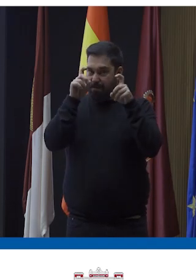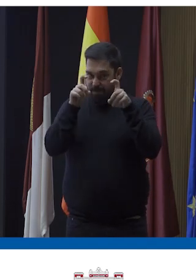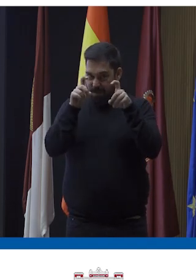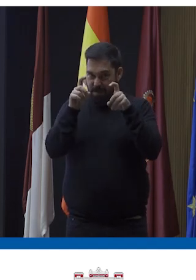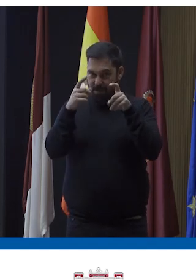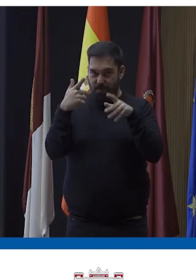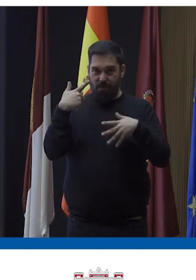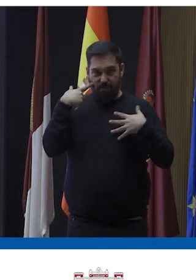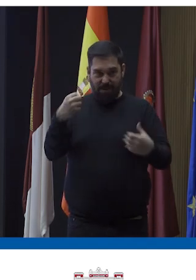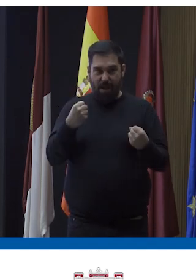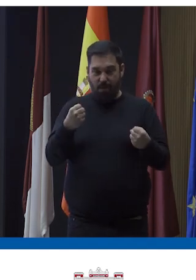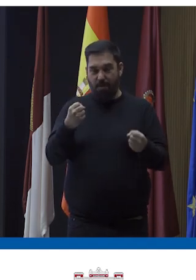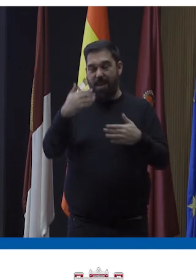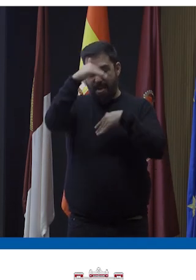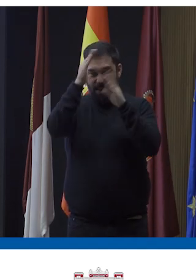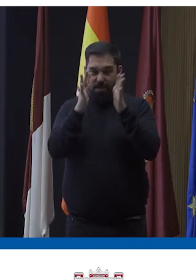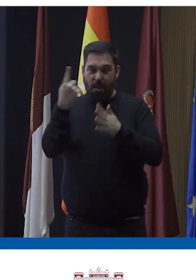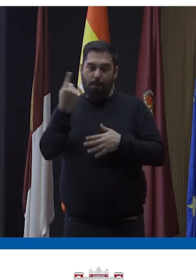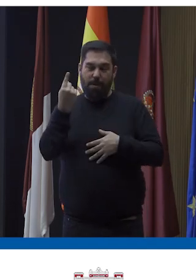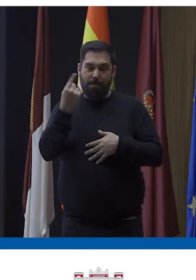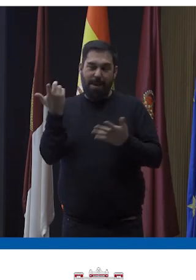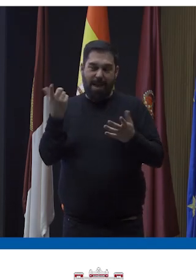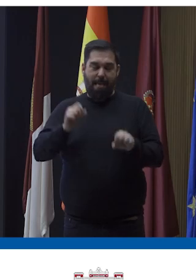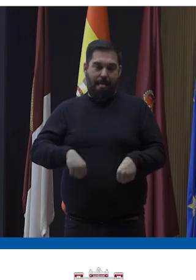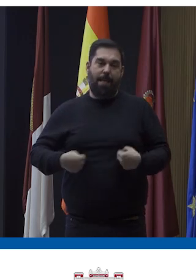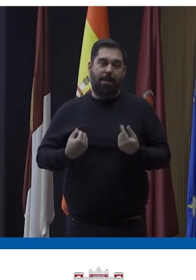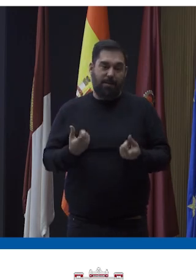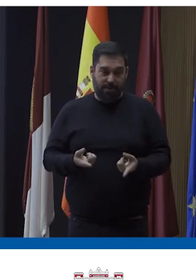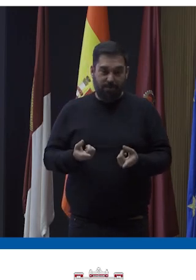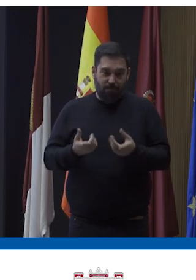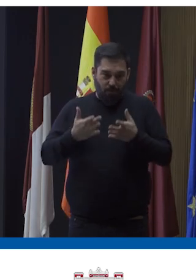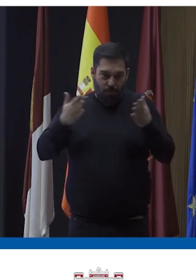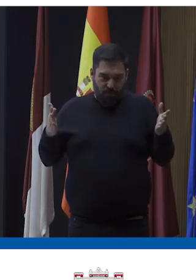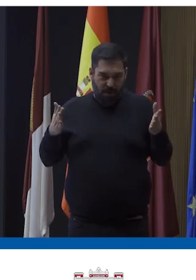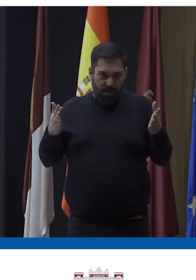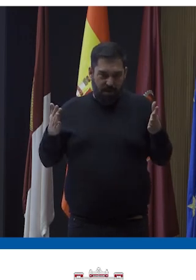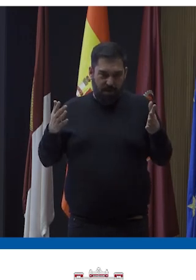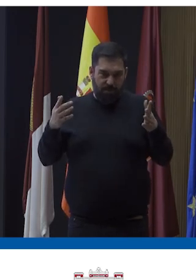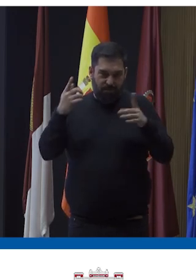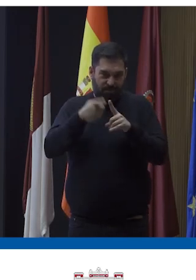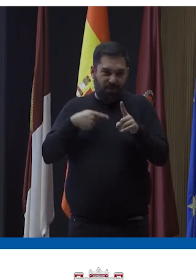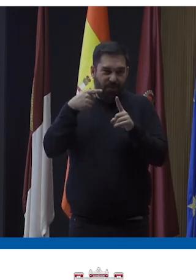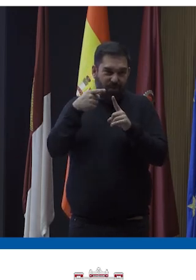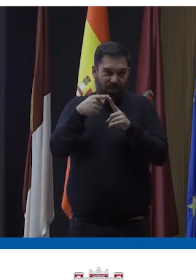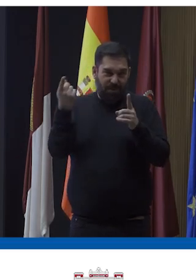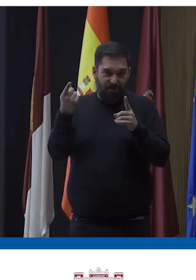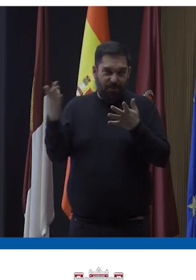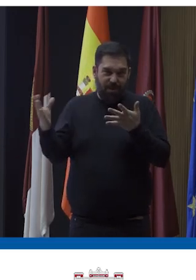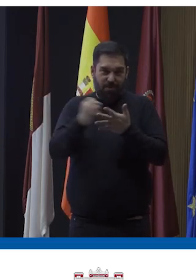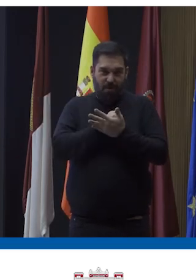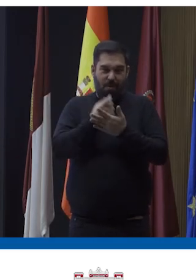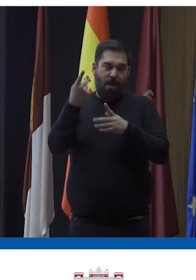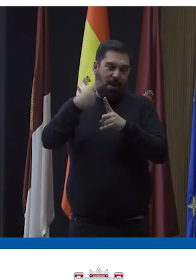fundamental y en atención primaria pues debería de hacerse una inversión muy grande para llegar a todo esto, sobre todo a